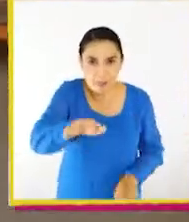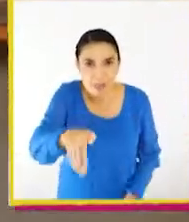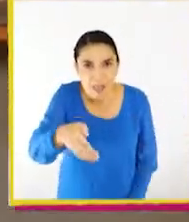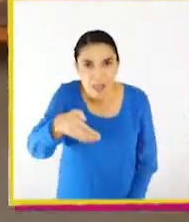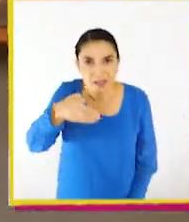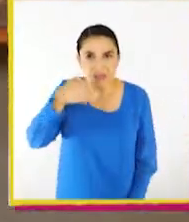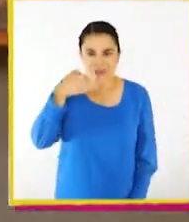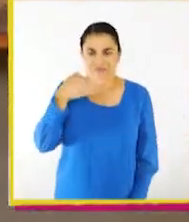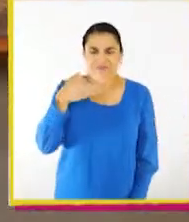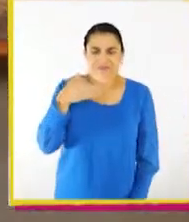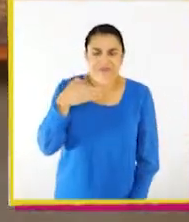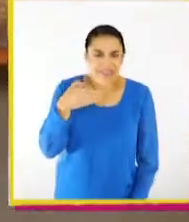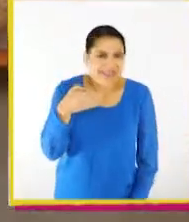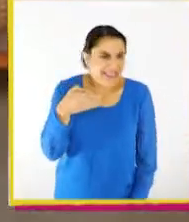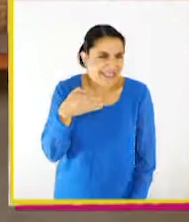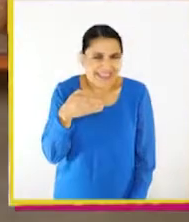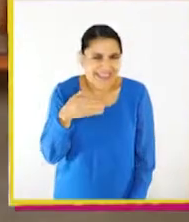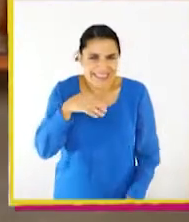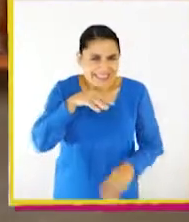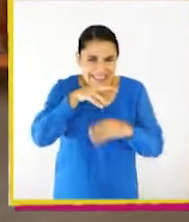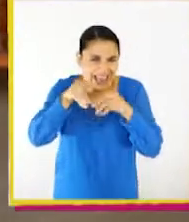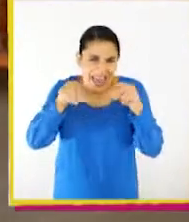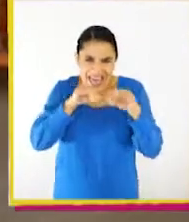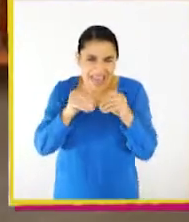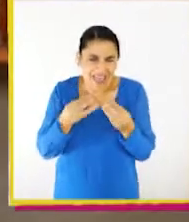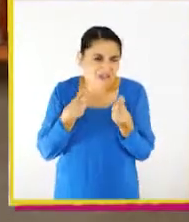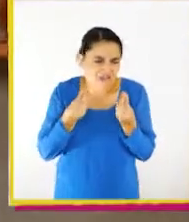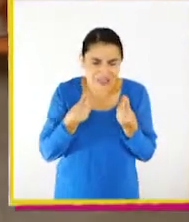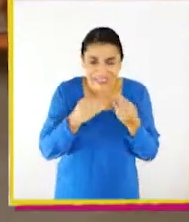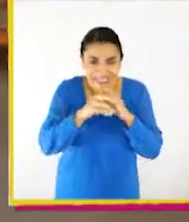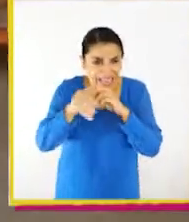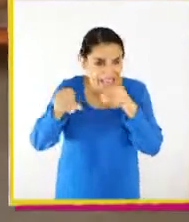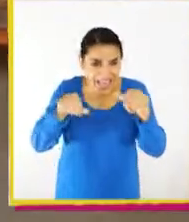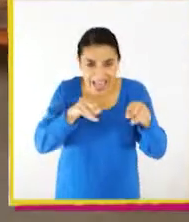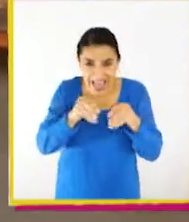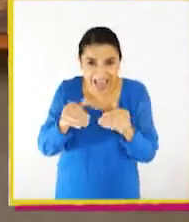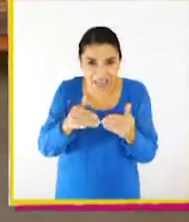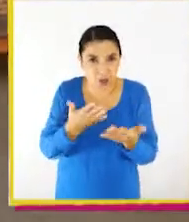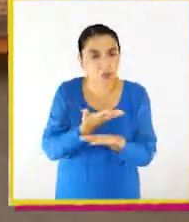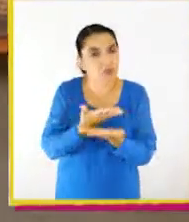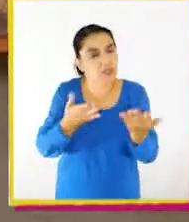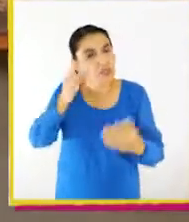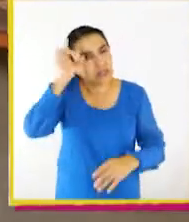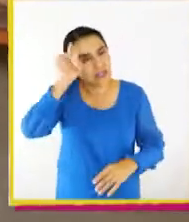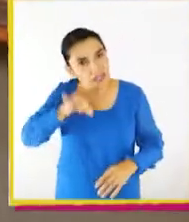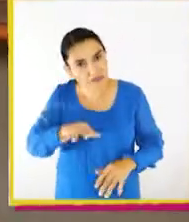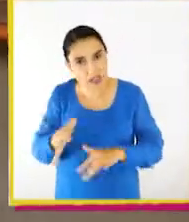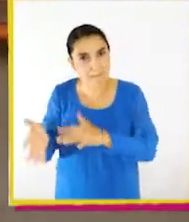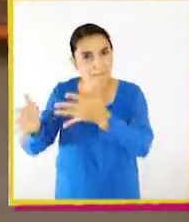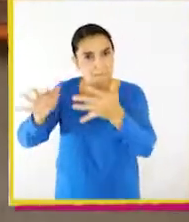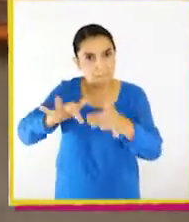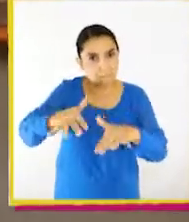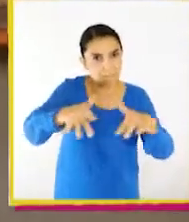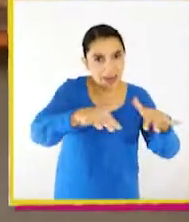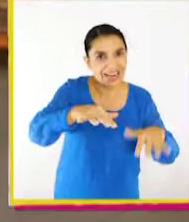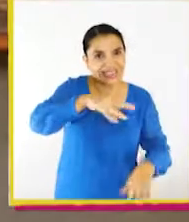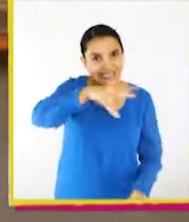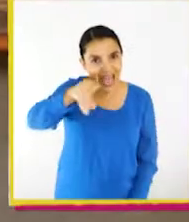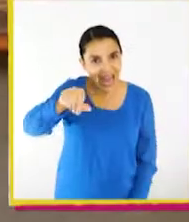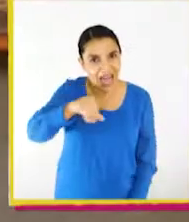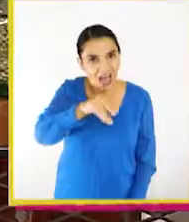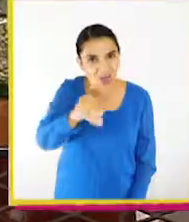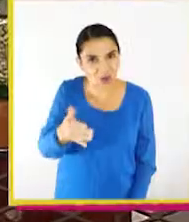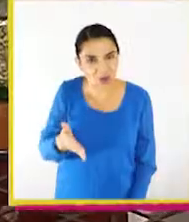hizo, se dio cuenta que era salada. ¡Muy salada! ¿Ustedes sabían que el agua del mar es salada?